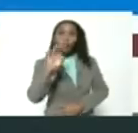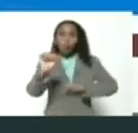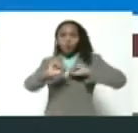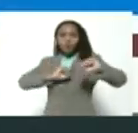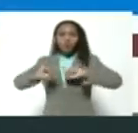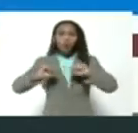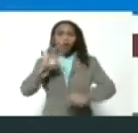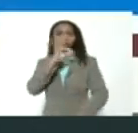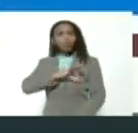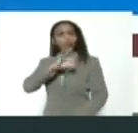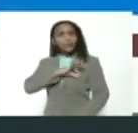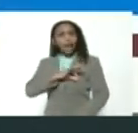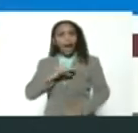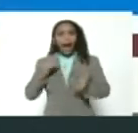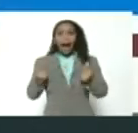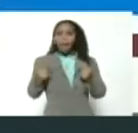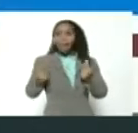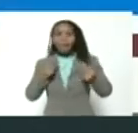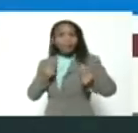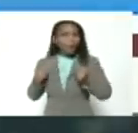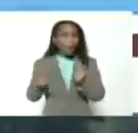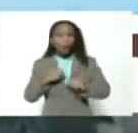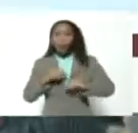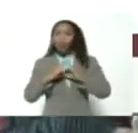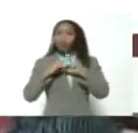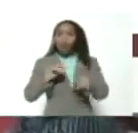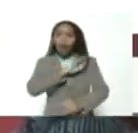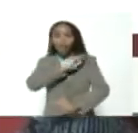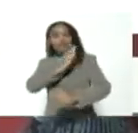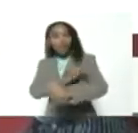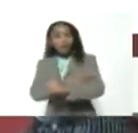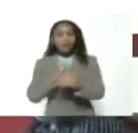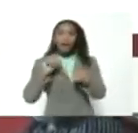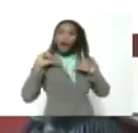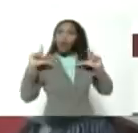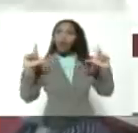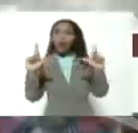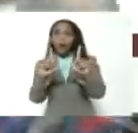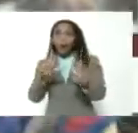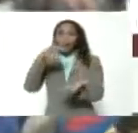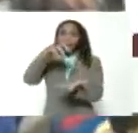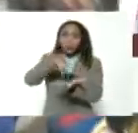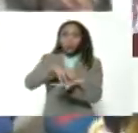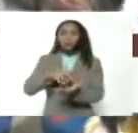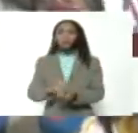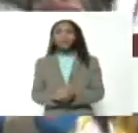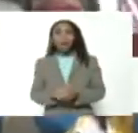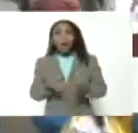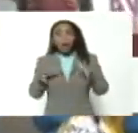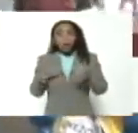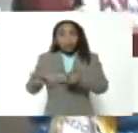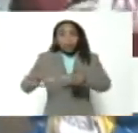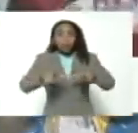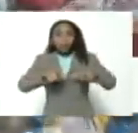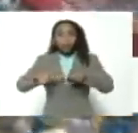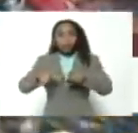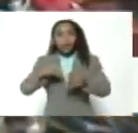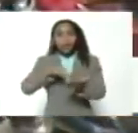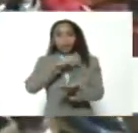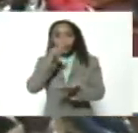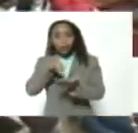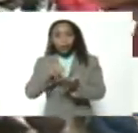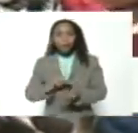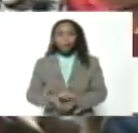movimientos sociales activados con toda su fuerza local, regional, sectorial y nacional.